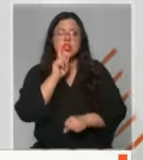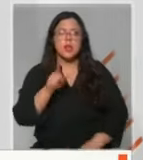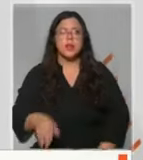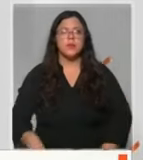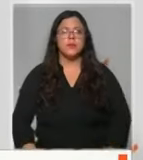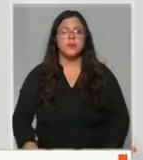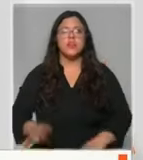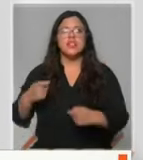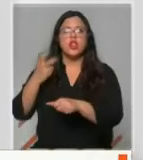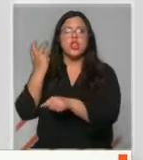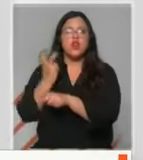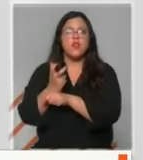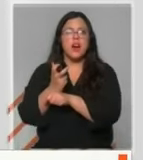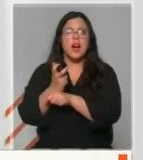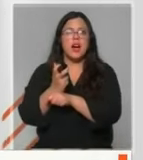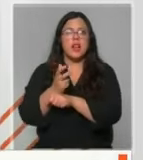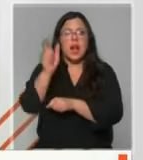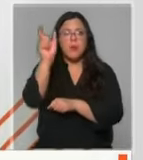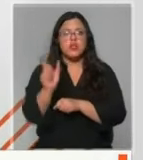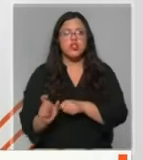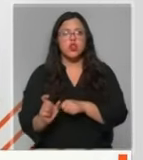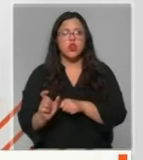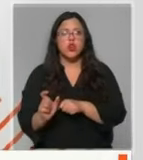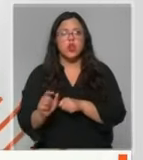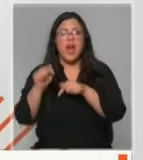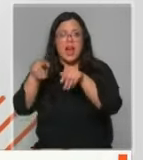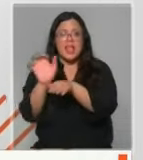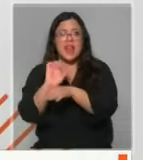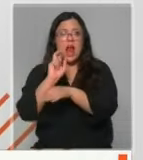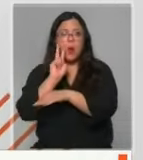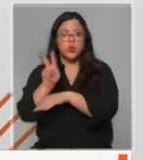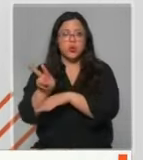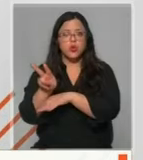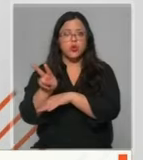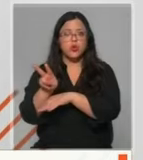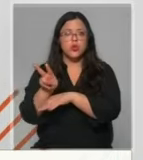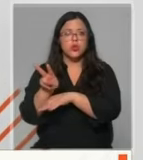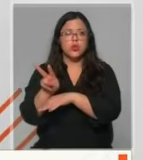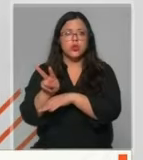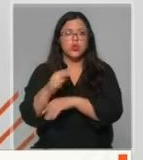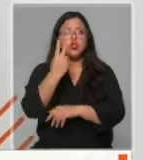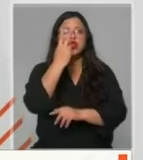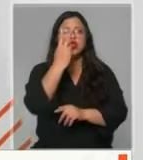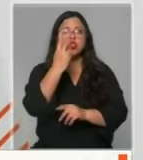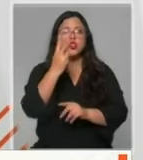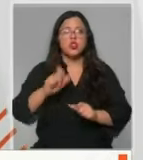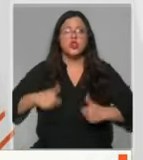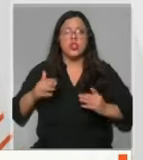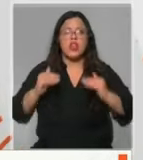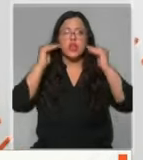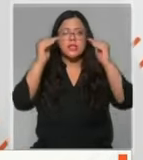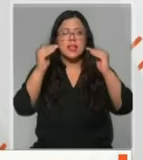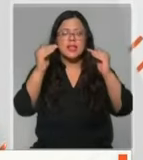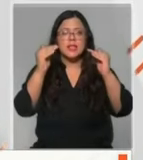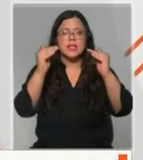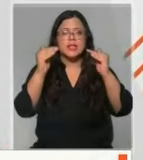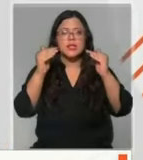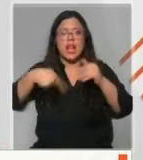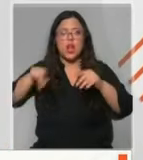intentaron robar a una persona que estaba ahí en este auto. Eran dos adolescentes que